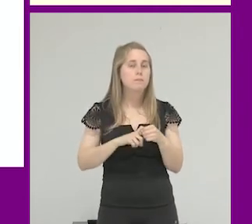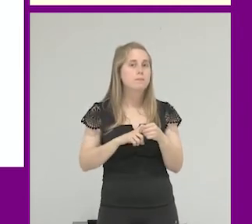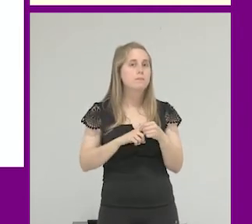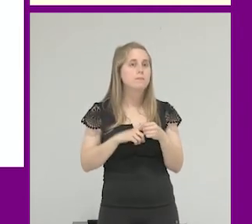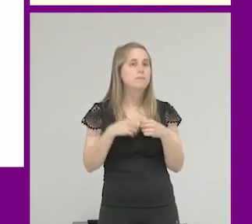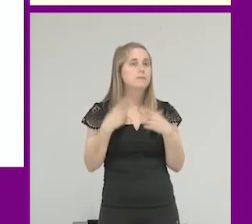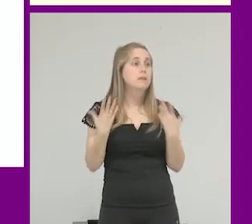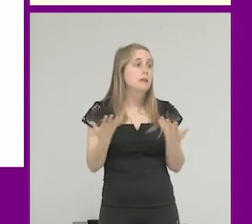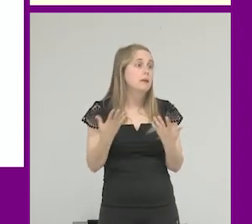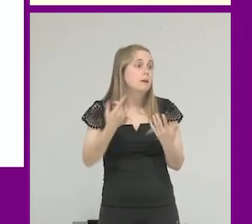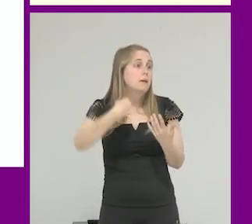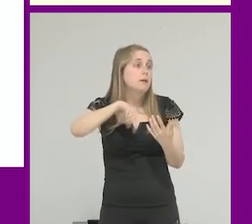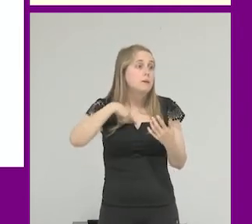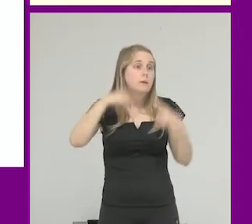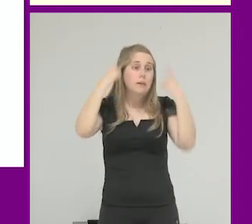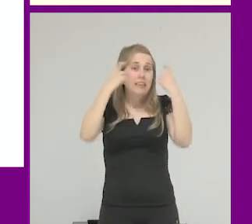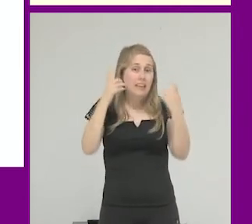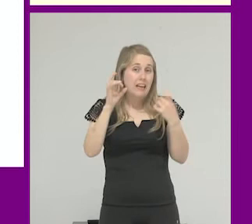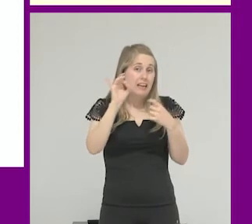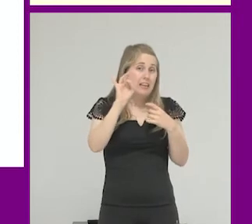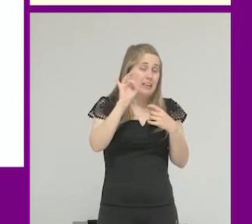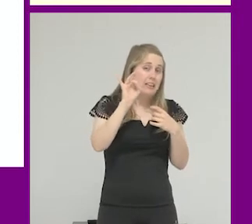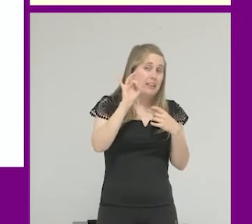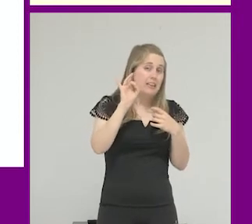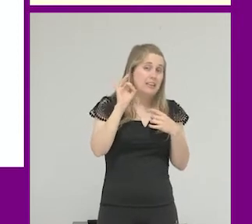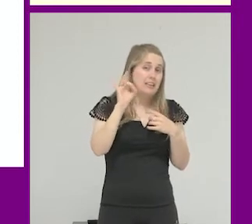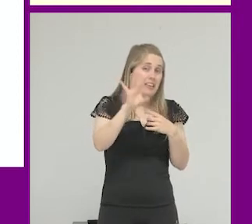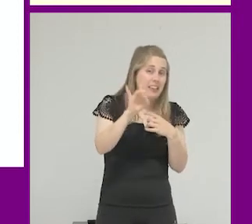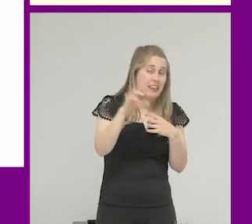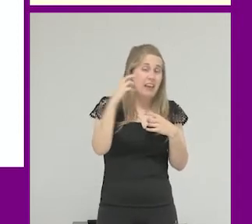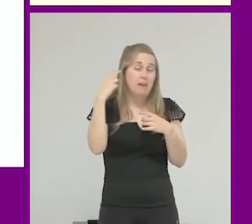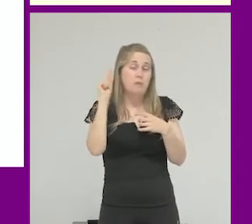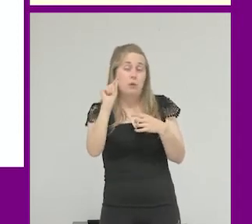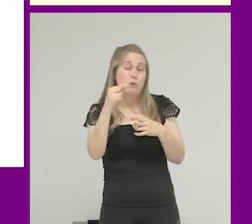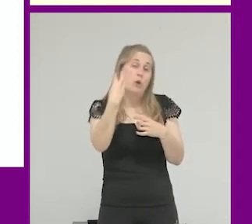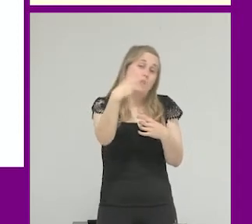eta horrela, saiatuko gara 15, 14 edo mailu ja minutu hau eta